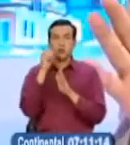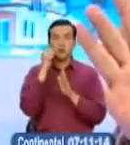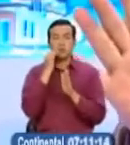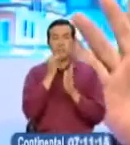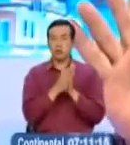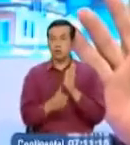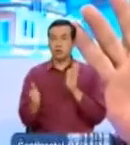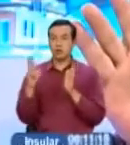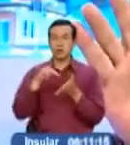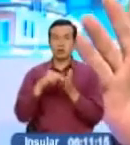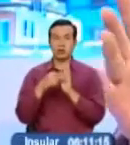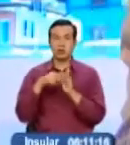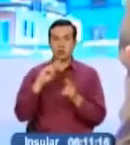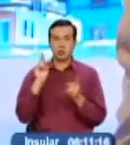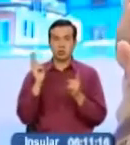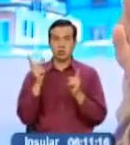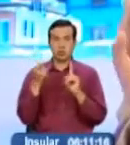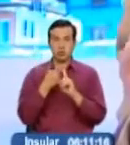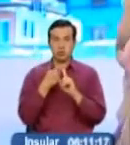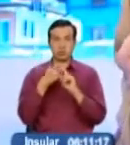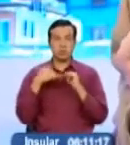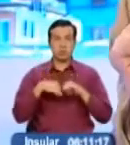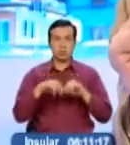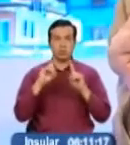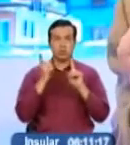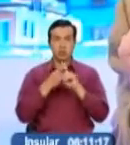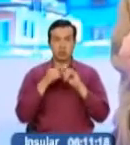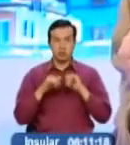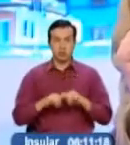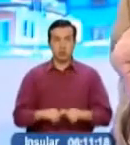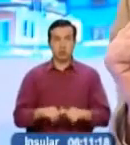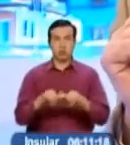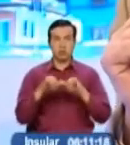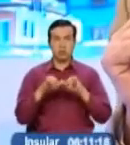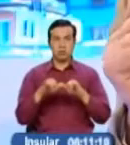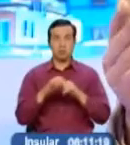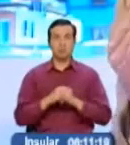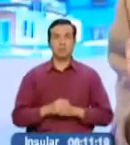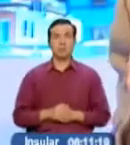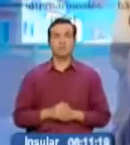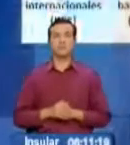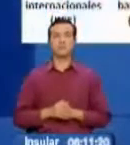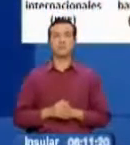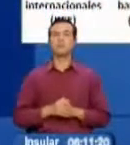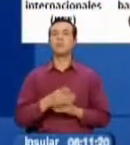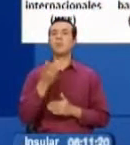¿Qué significa eso? ¿El segundo cuadro? El primero. El primero, vamos al primer cuadro. Que los